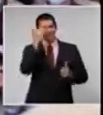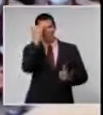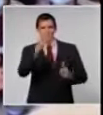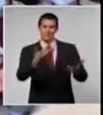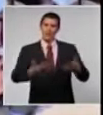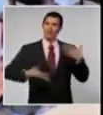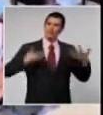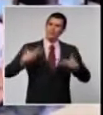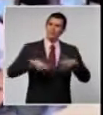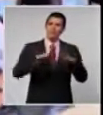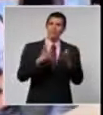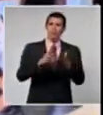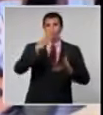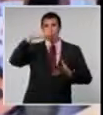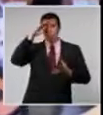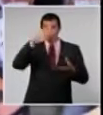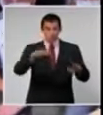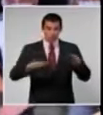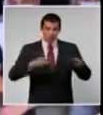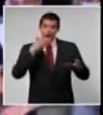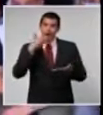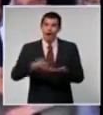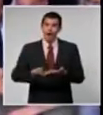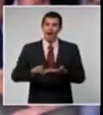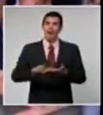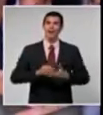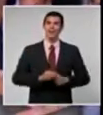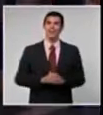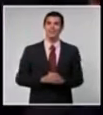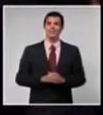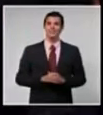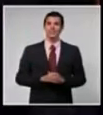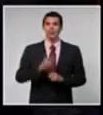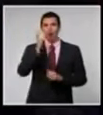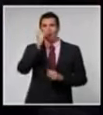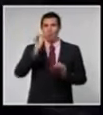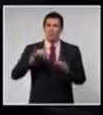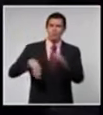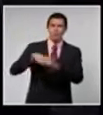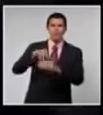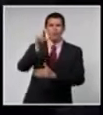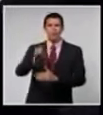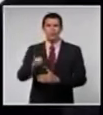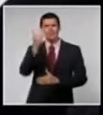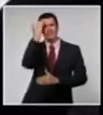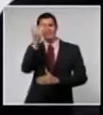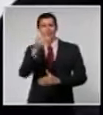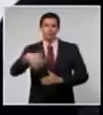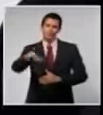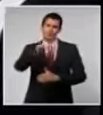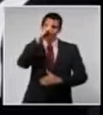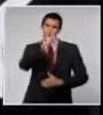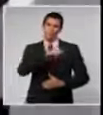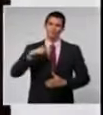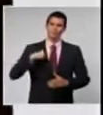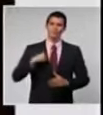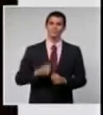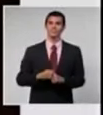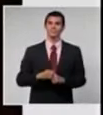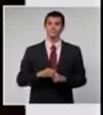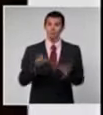que tantas vidas salvaron en Italia. La alegría de nuestro personal de la salud fue inmensa, porque muchos de ellos son amantes del fútbol